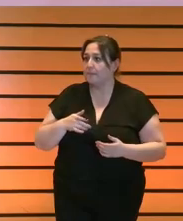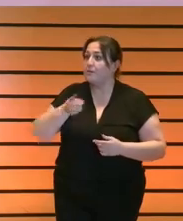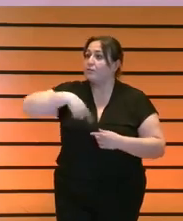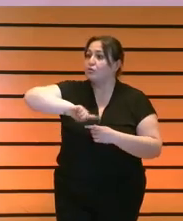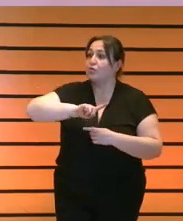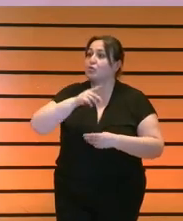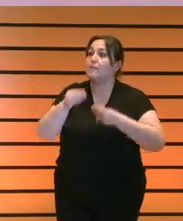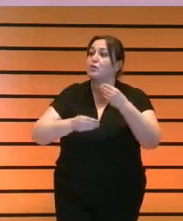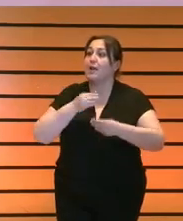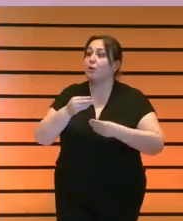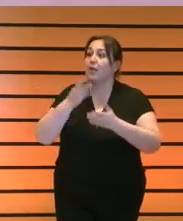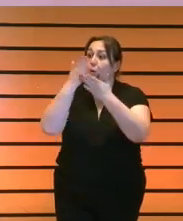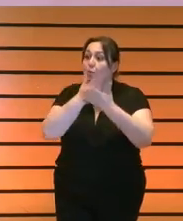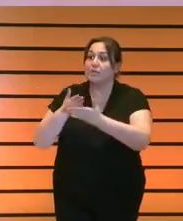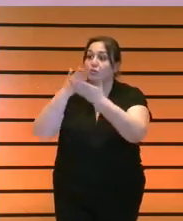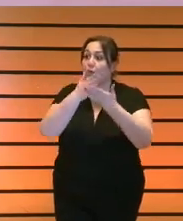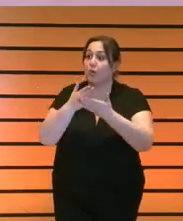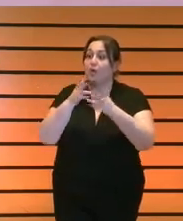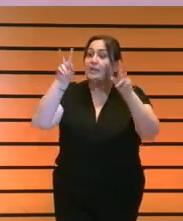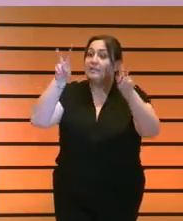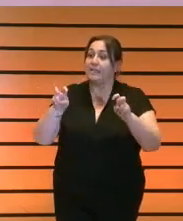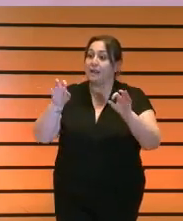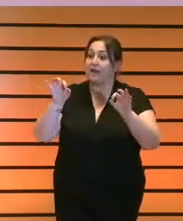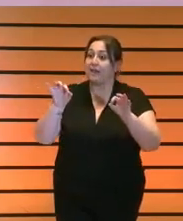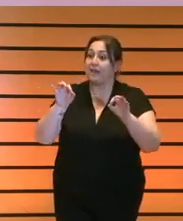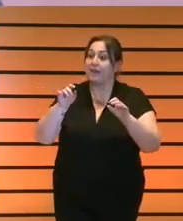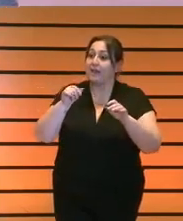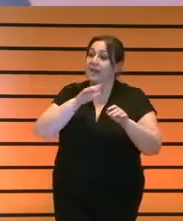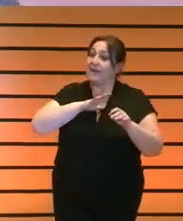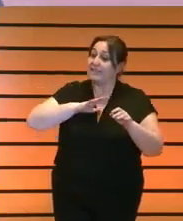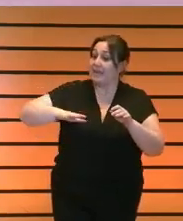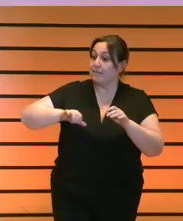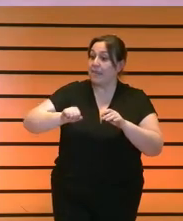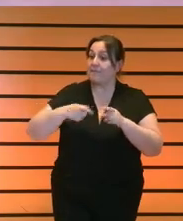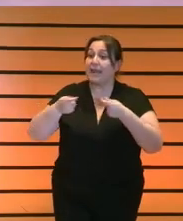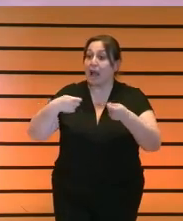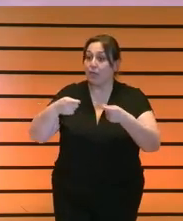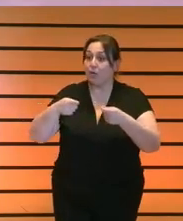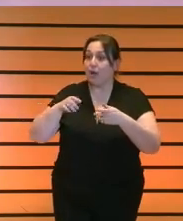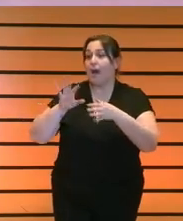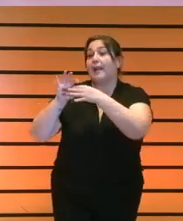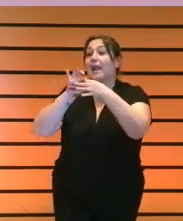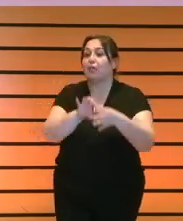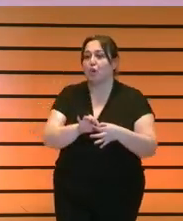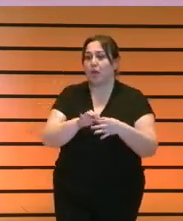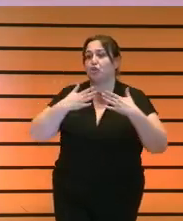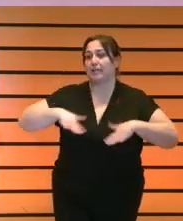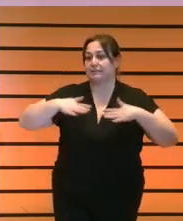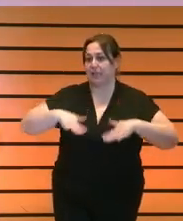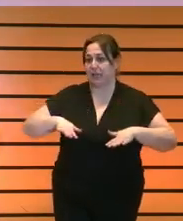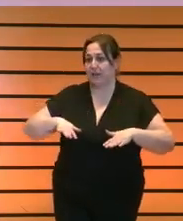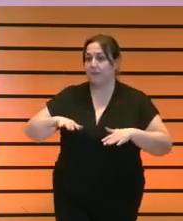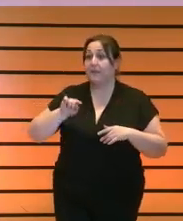elaborado un estudio sobre el tema de la reserva de mercado aplicada al residuo textil. Primer dato,